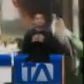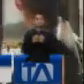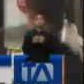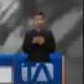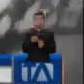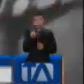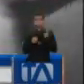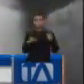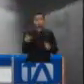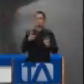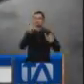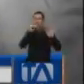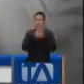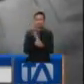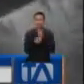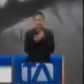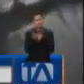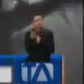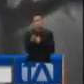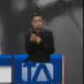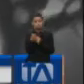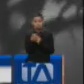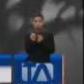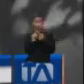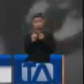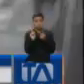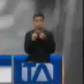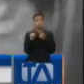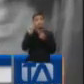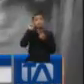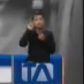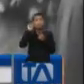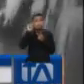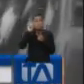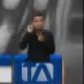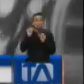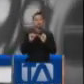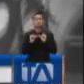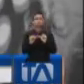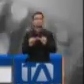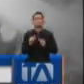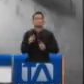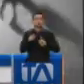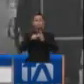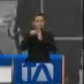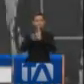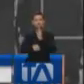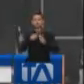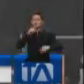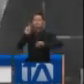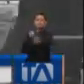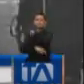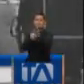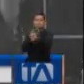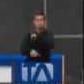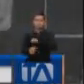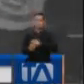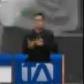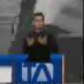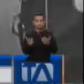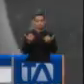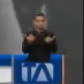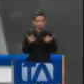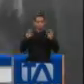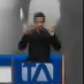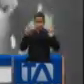las que se atreven a denunciarlo y aún menor es el número de mujeres que continúan el proceso judicial para castigar al agresor. Hoy en nuestro